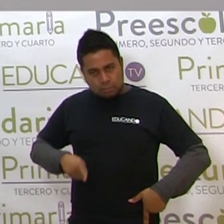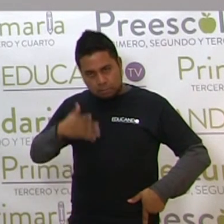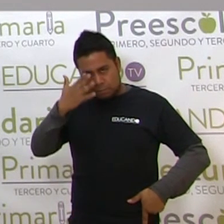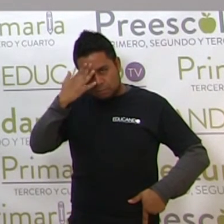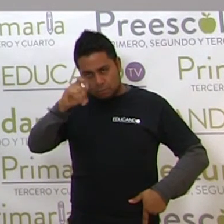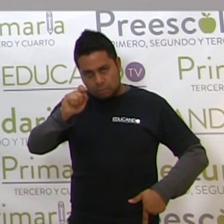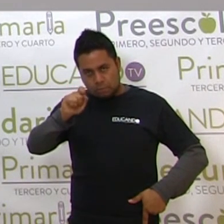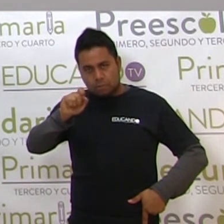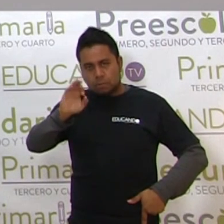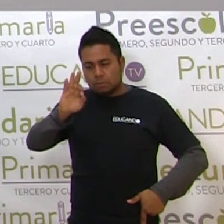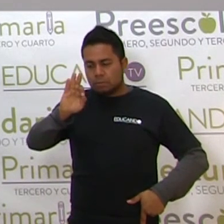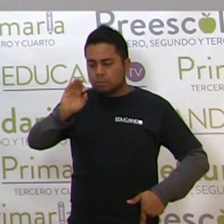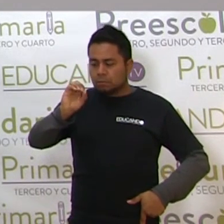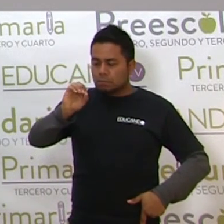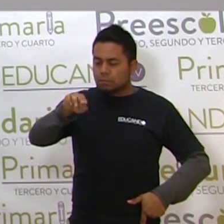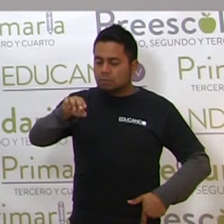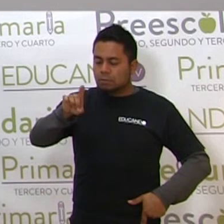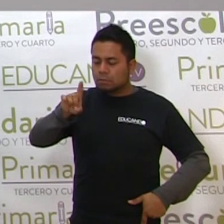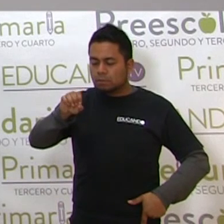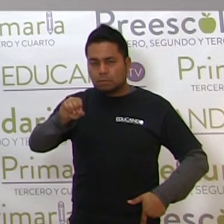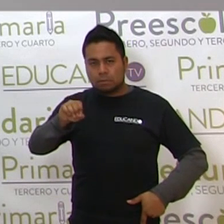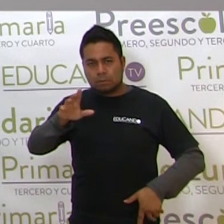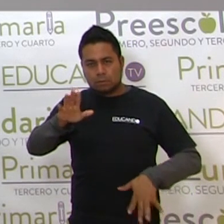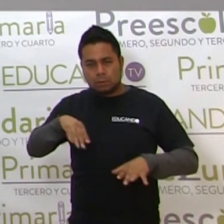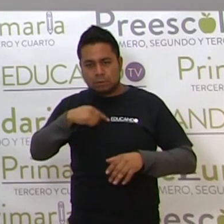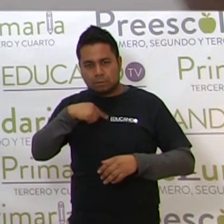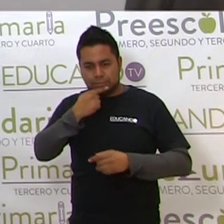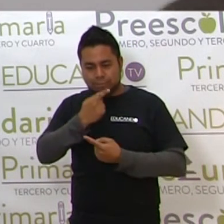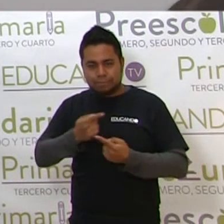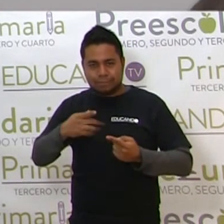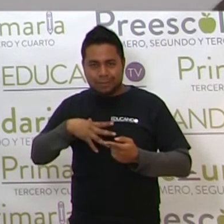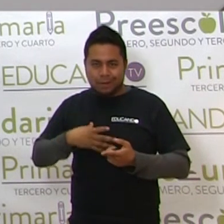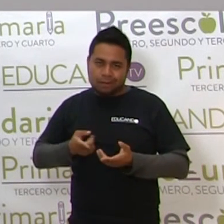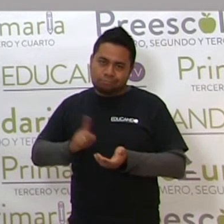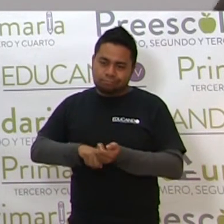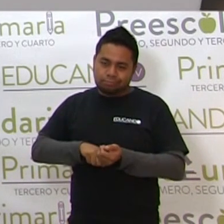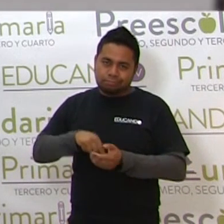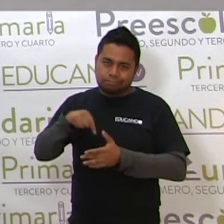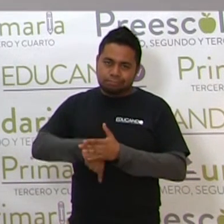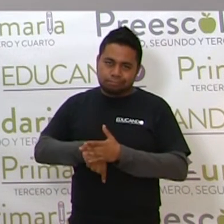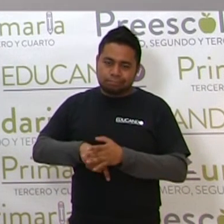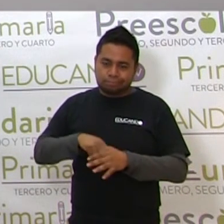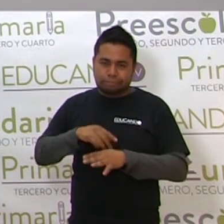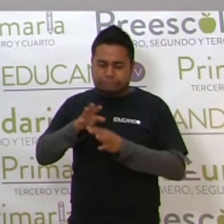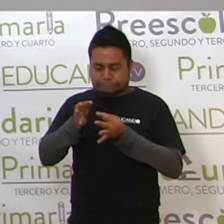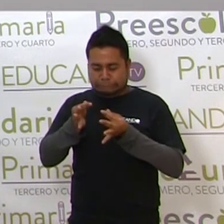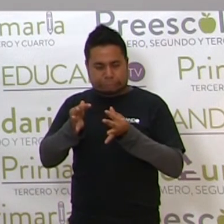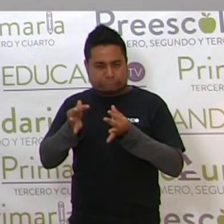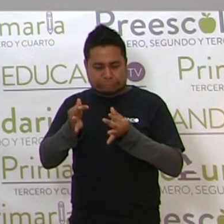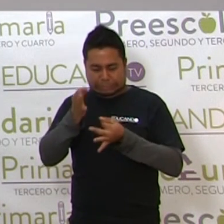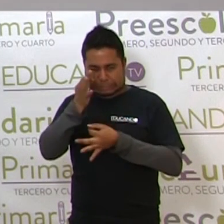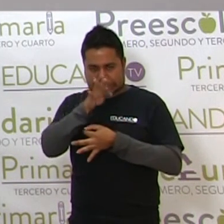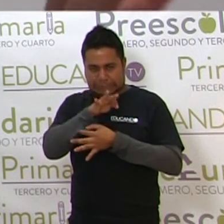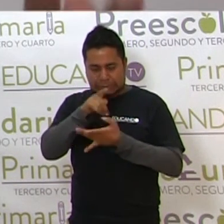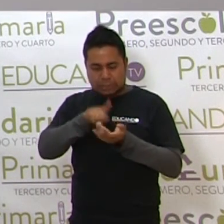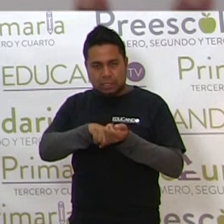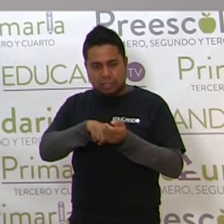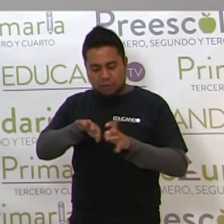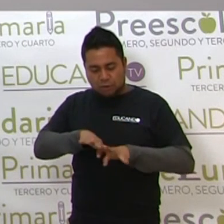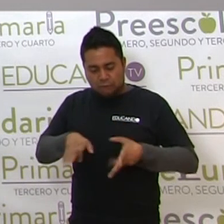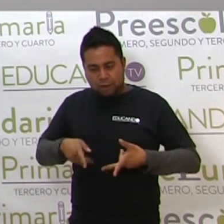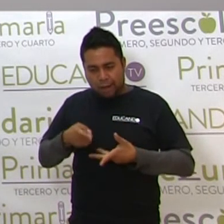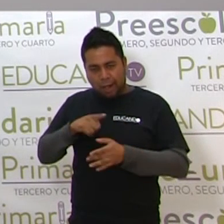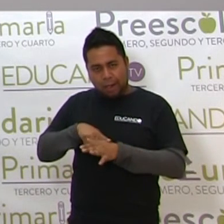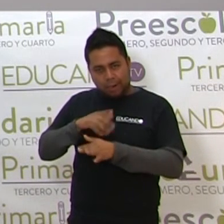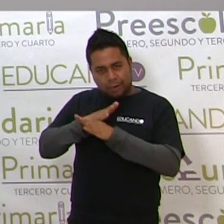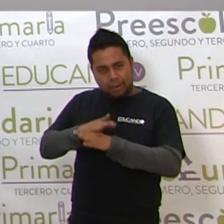palabra fondo cuando éramos chiquitas a mí me ponía mi no que es algo delgadito que va iba abajo de la falda pues hagamos de cuenta que el